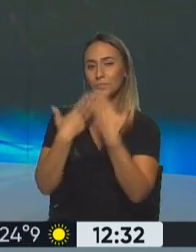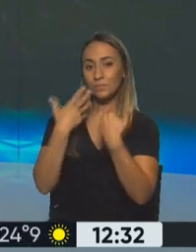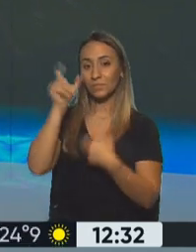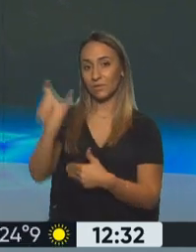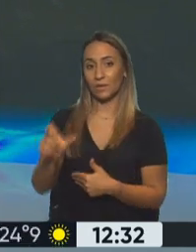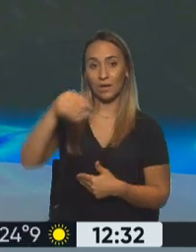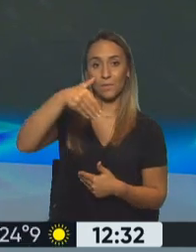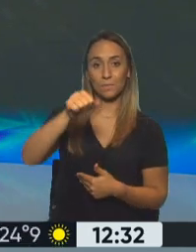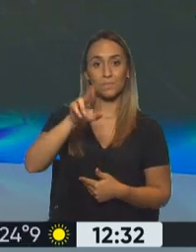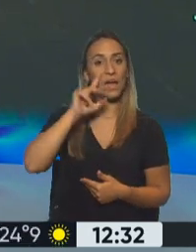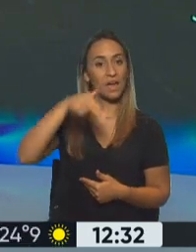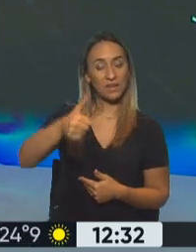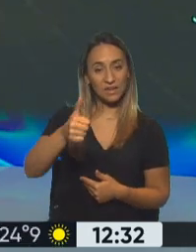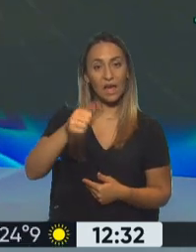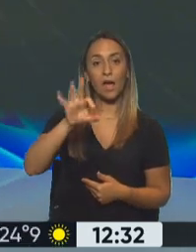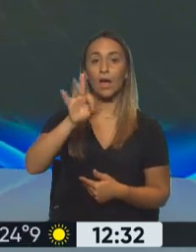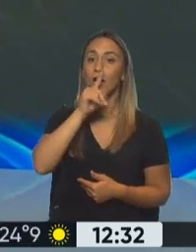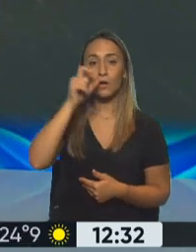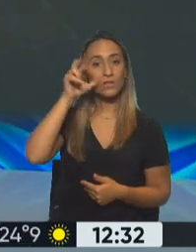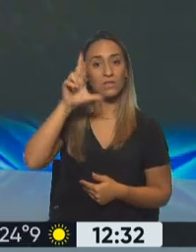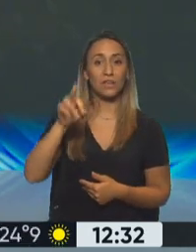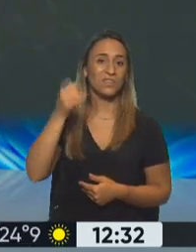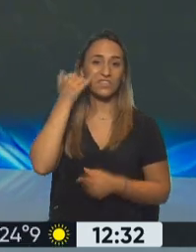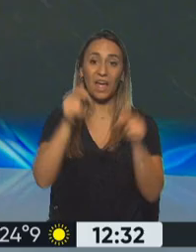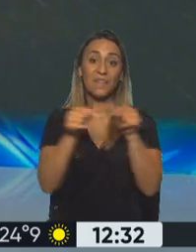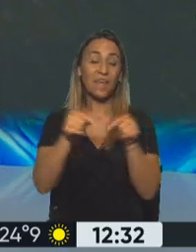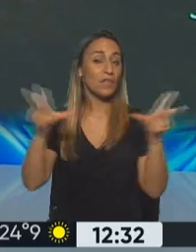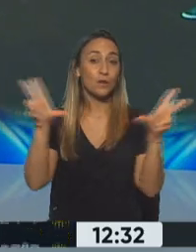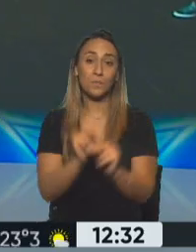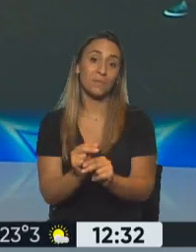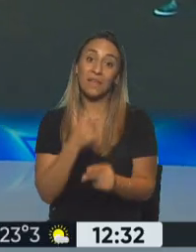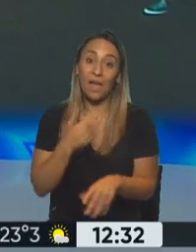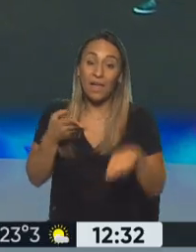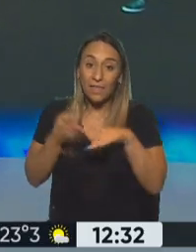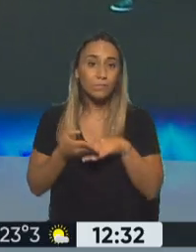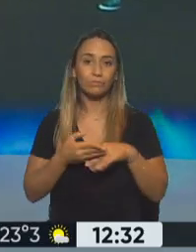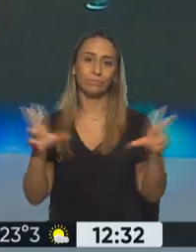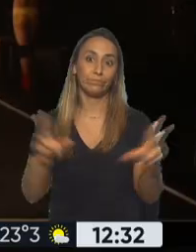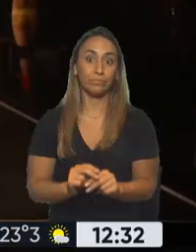llama Marina Otero. Gran repercusión, está todo agotado. ¿Qué va a hacer? Queremos ir, pero Otero agota.